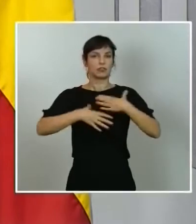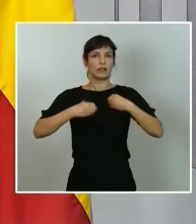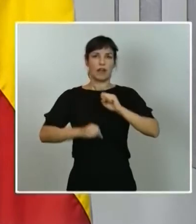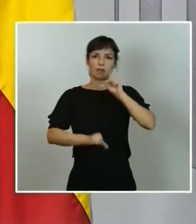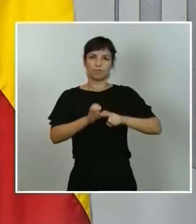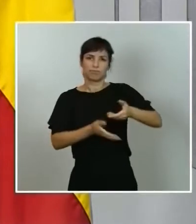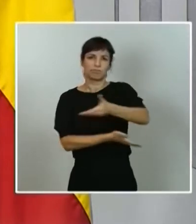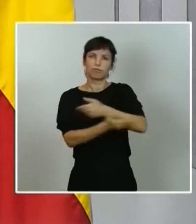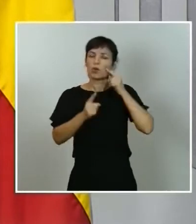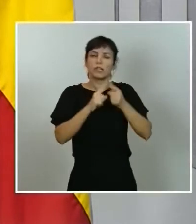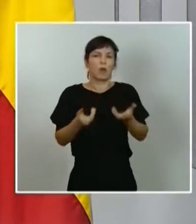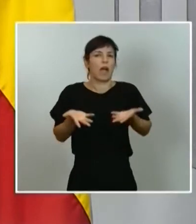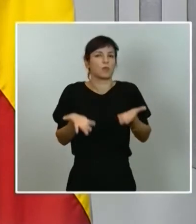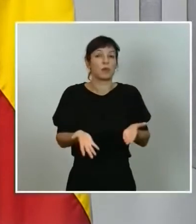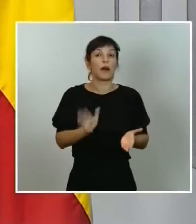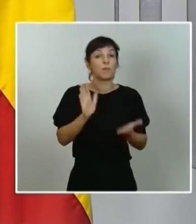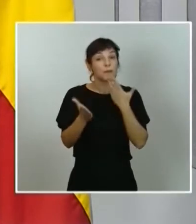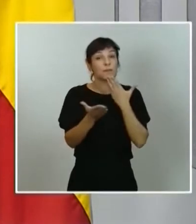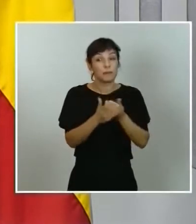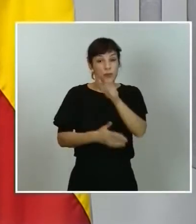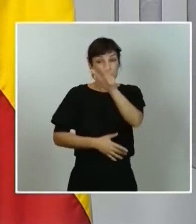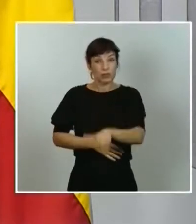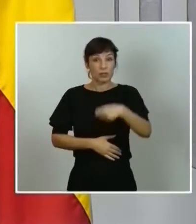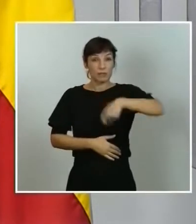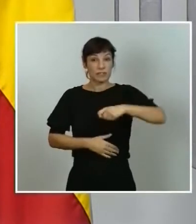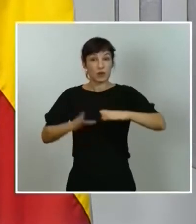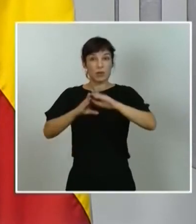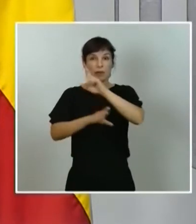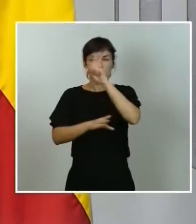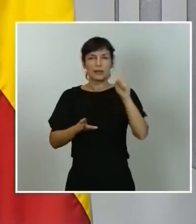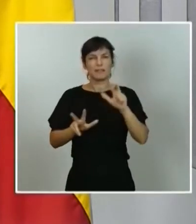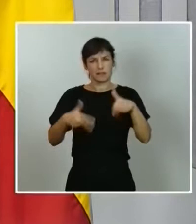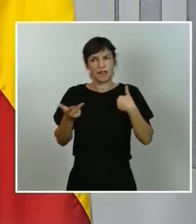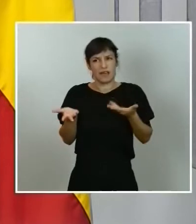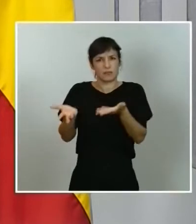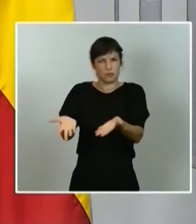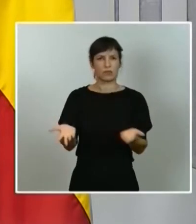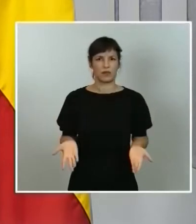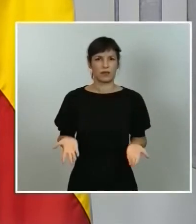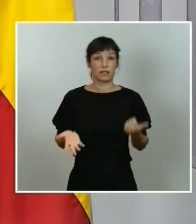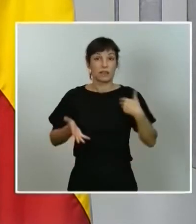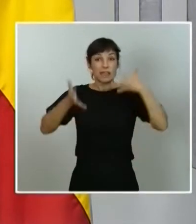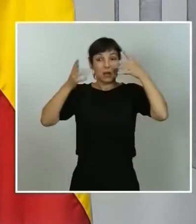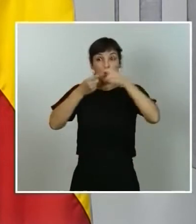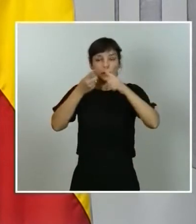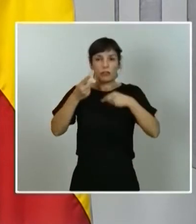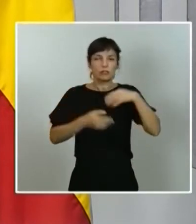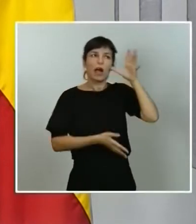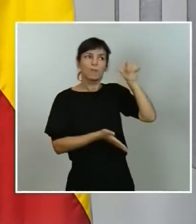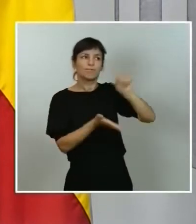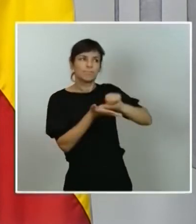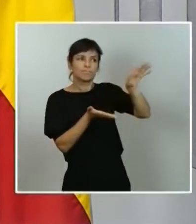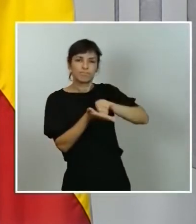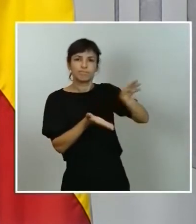Comunidad de Madrid que se deje ayudar y que escuche las recomendaciones que hacemos y que vea los datos tal como son,